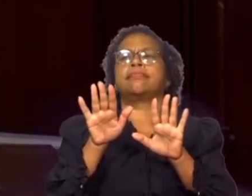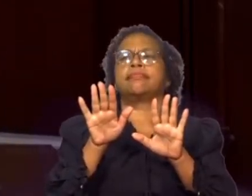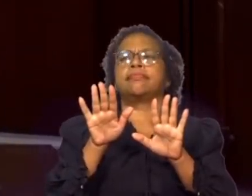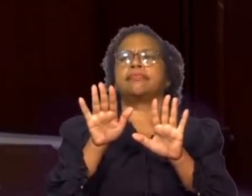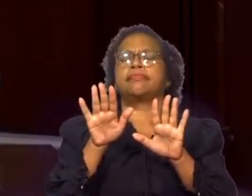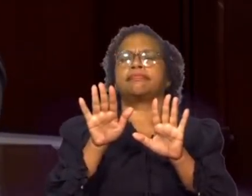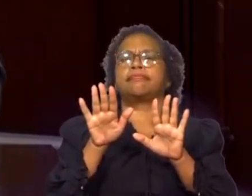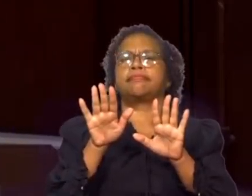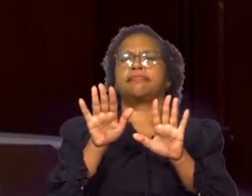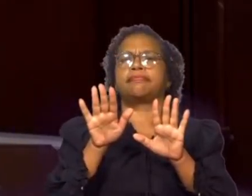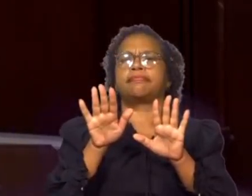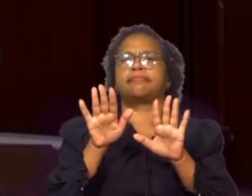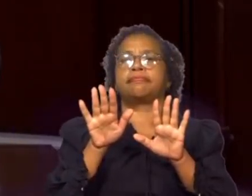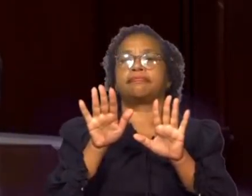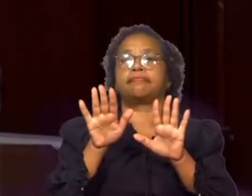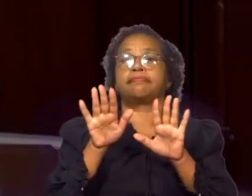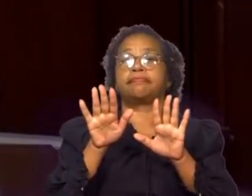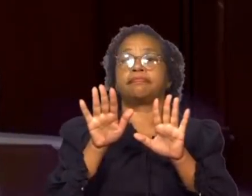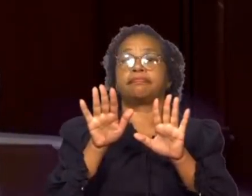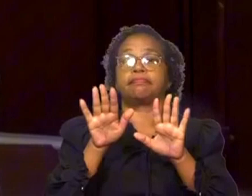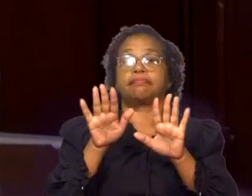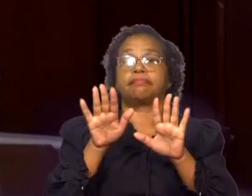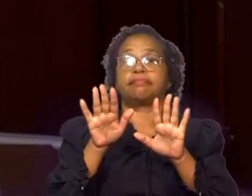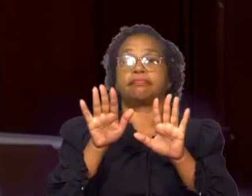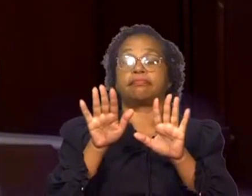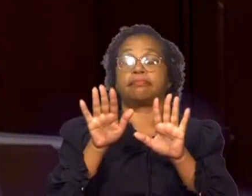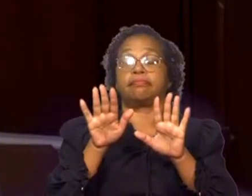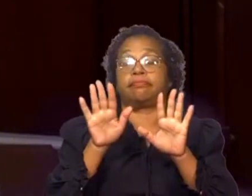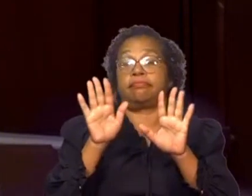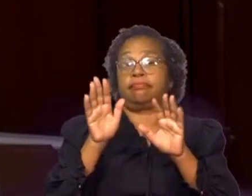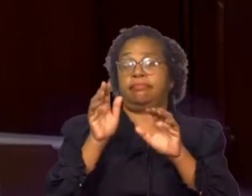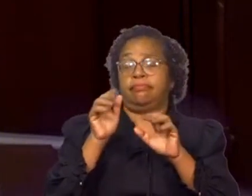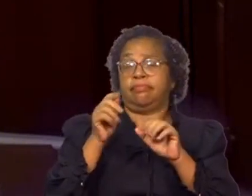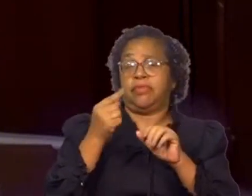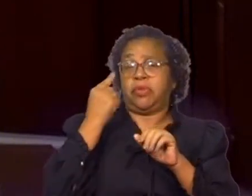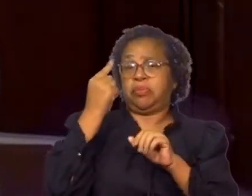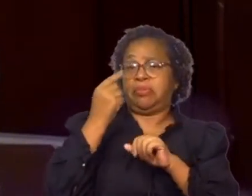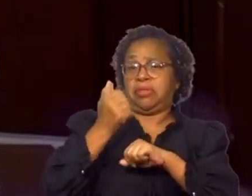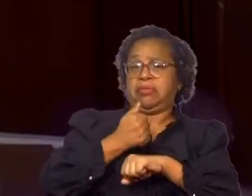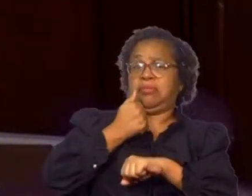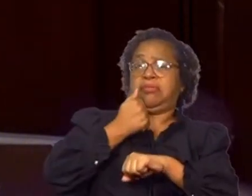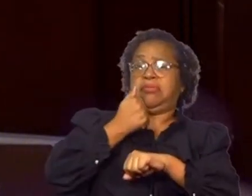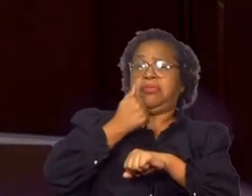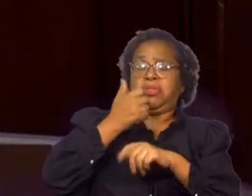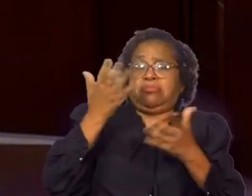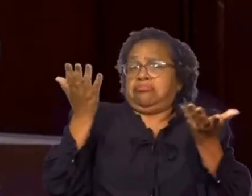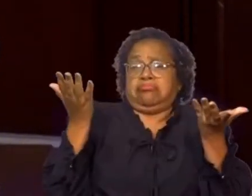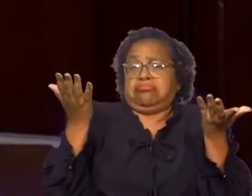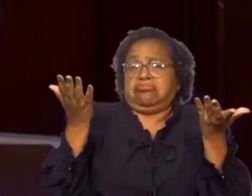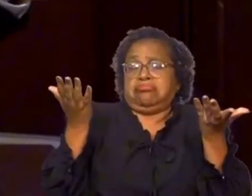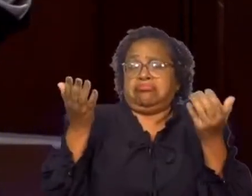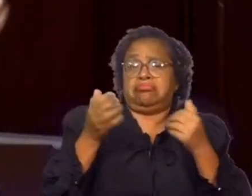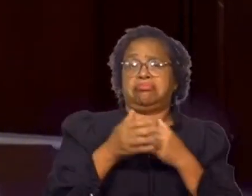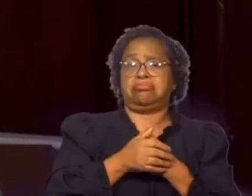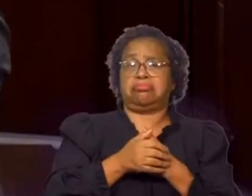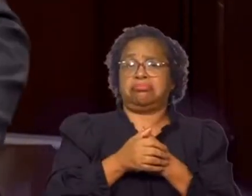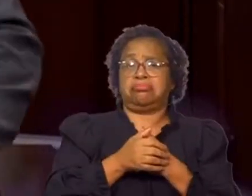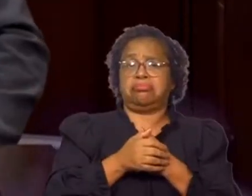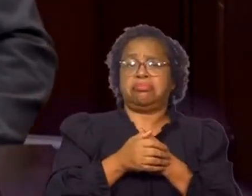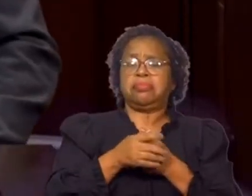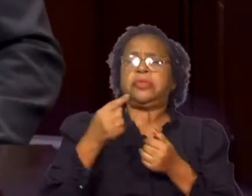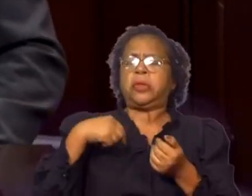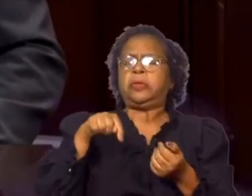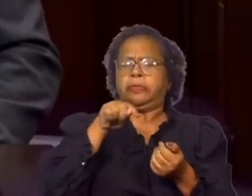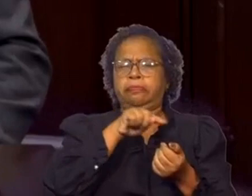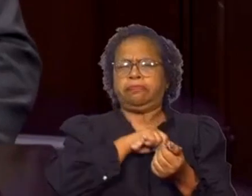no sé por qué la excusa de Aníbal, porque es verdad, si no era de la culpa, bueno, nosotros tampoco yo creo que tenemos que pedirla. Nosotros estuvimos aquí